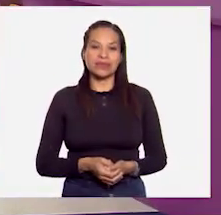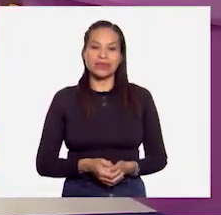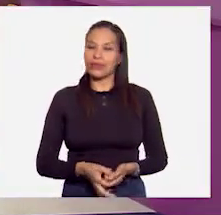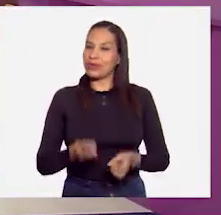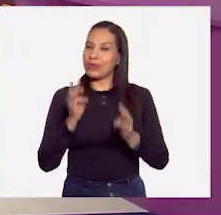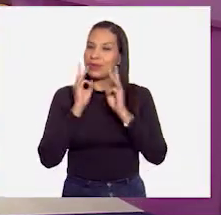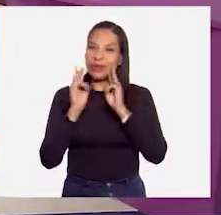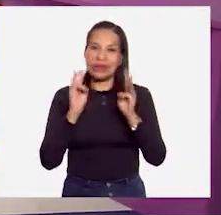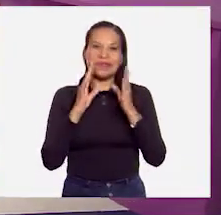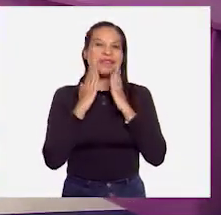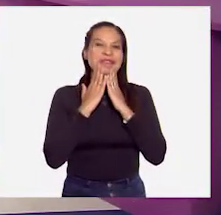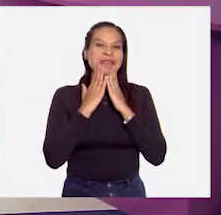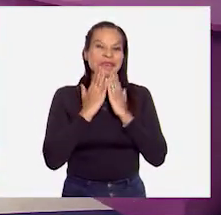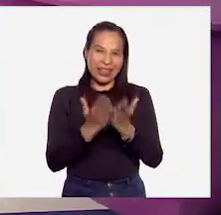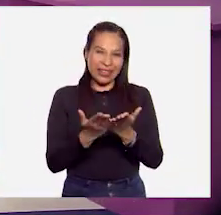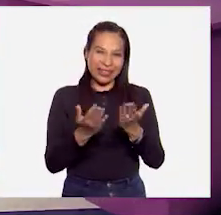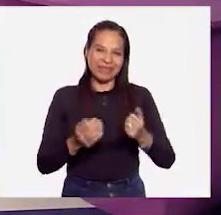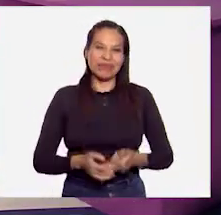¡Wow! ¡Muy bien!